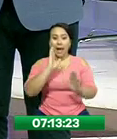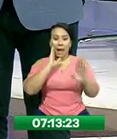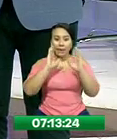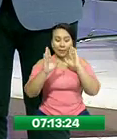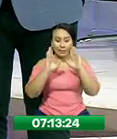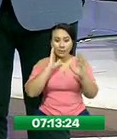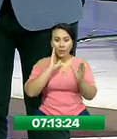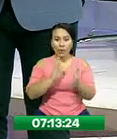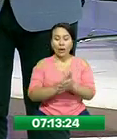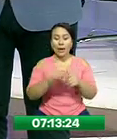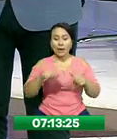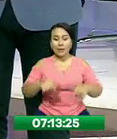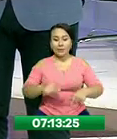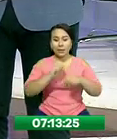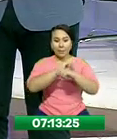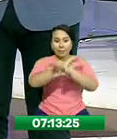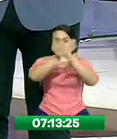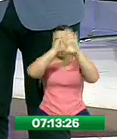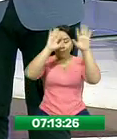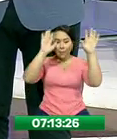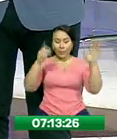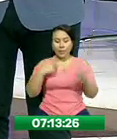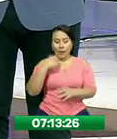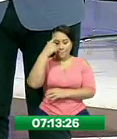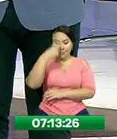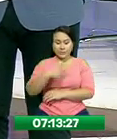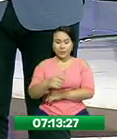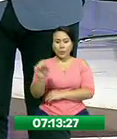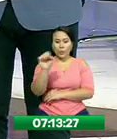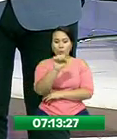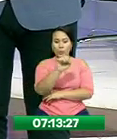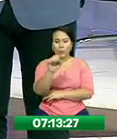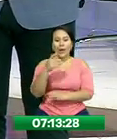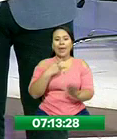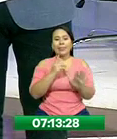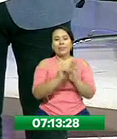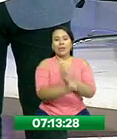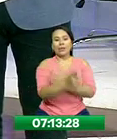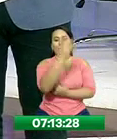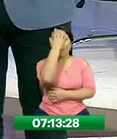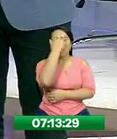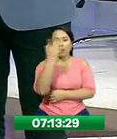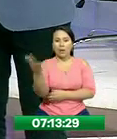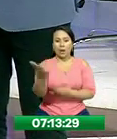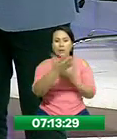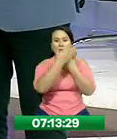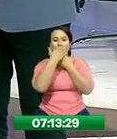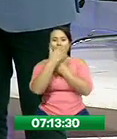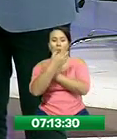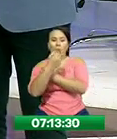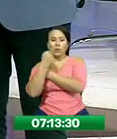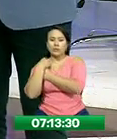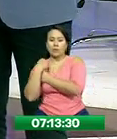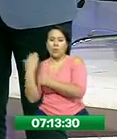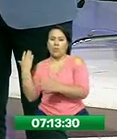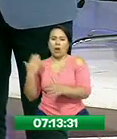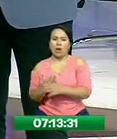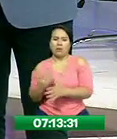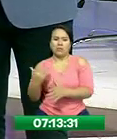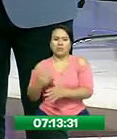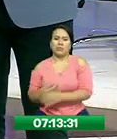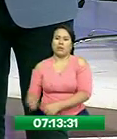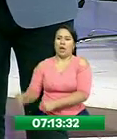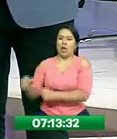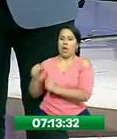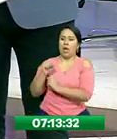atención. Esta madrugada, un conductor denunció haber sido víctima de secuestro extorsivo. El afectado